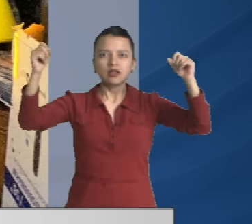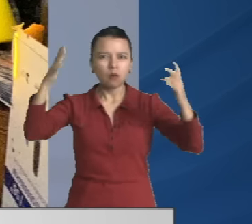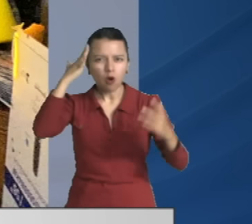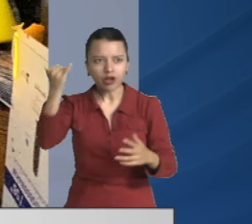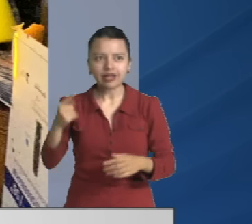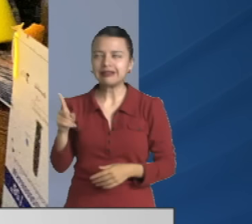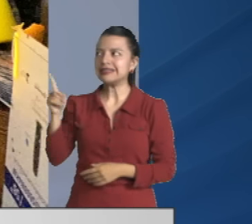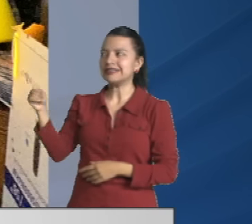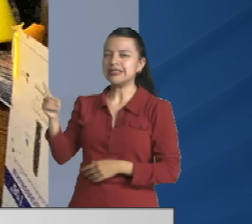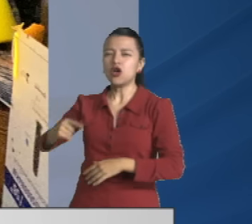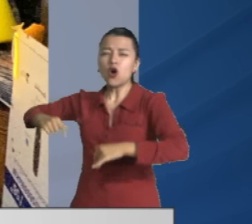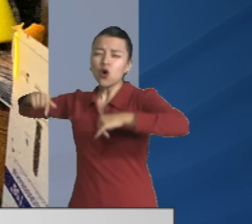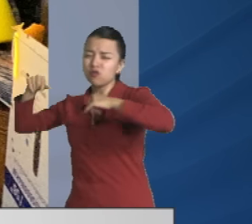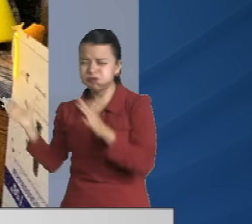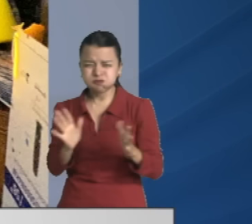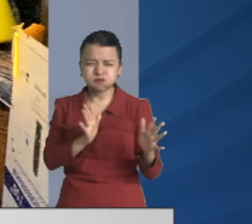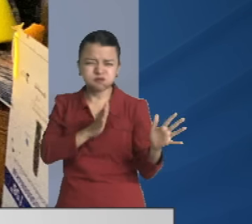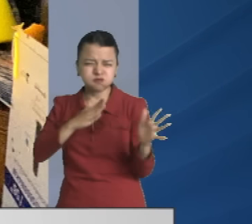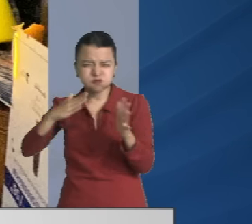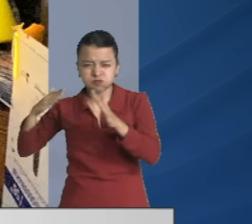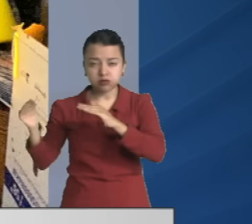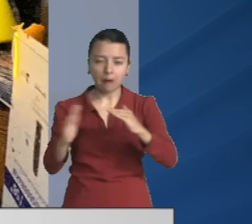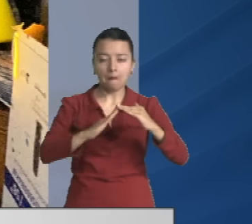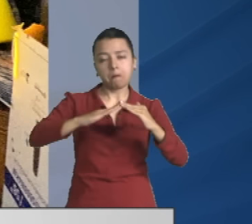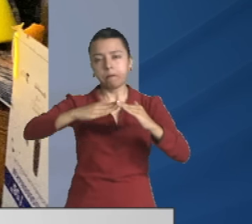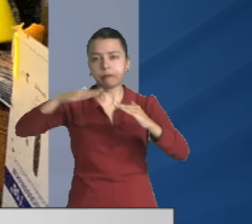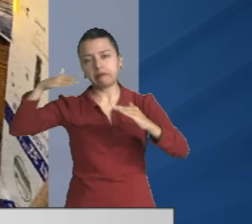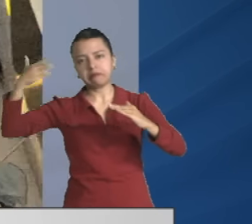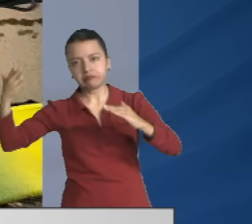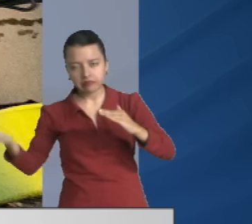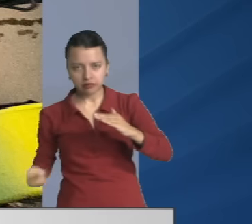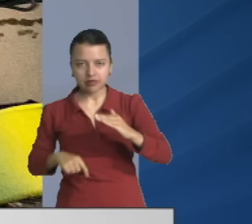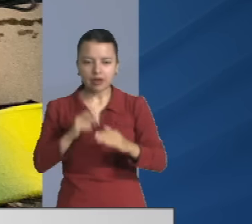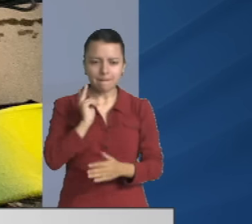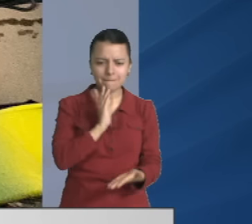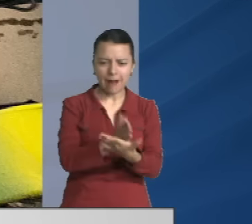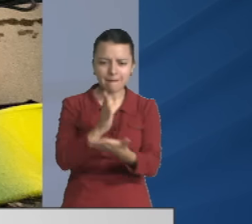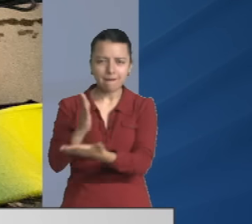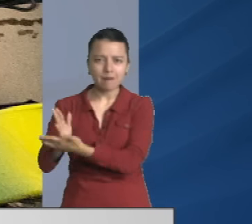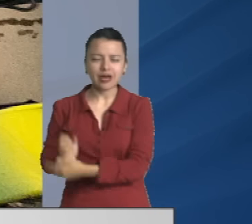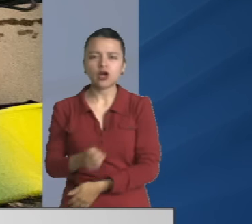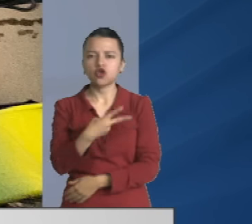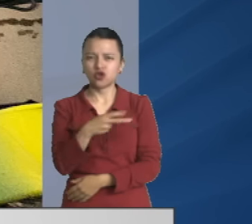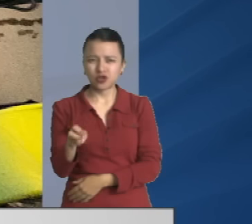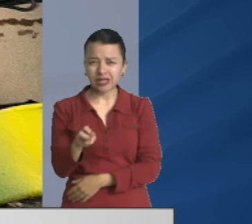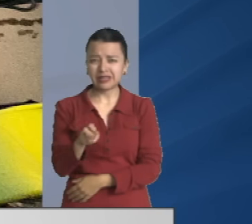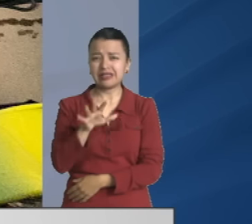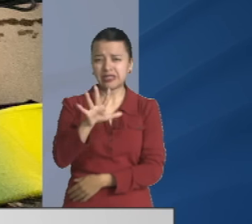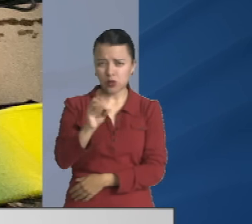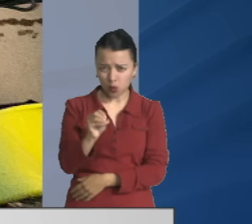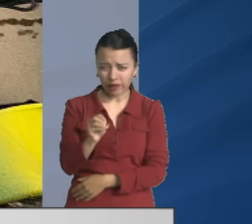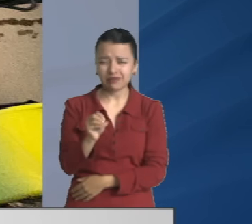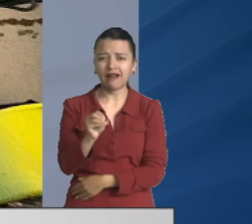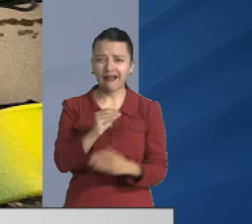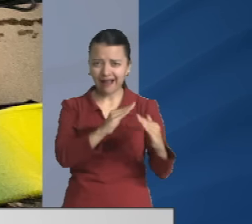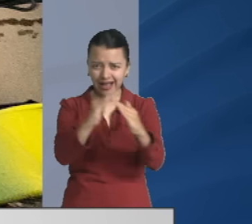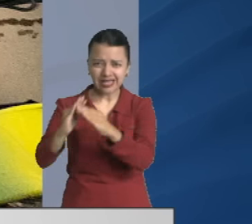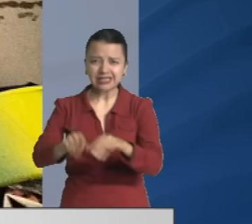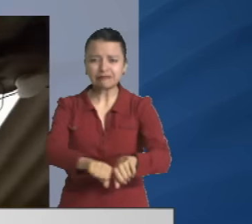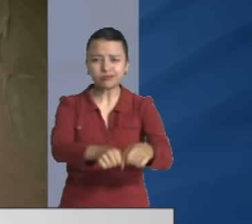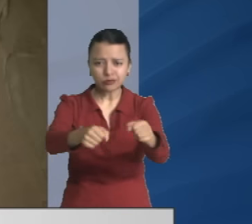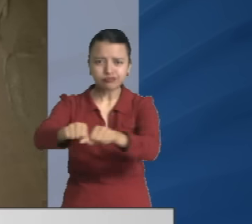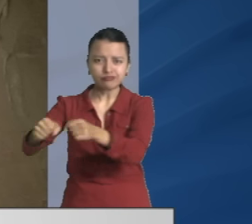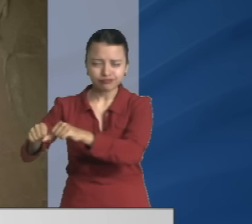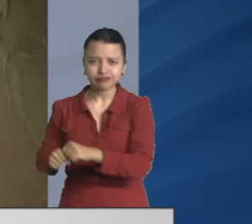las últimas horas, afectando unas 250 viviendas de por lo menos 11 barrios de